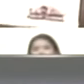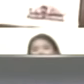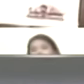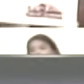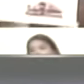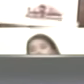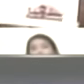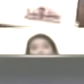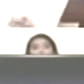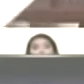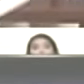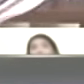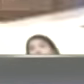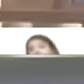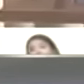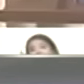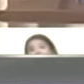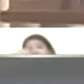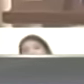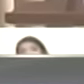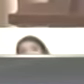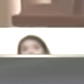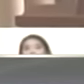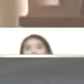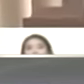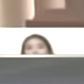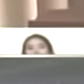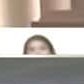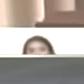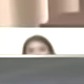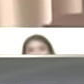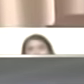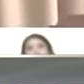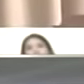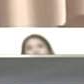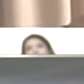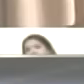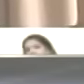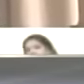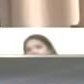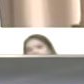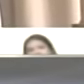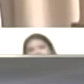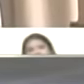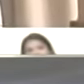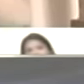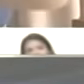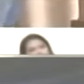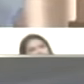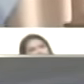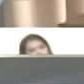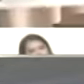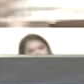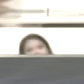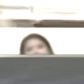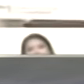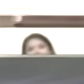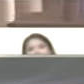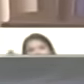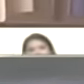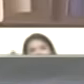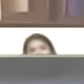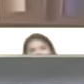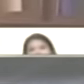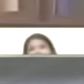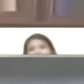O lo dejan guindado o caen, como ha sucedido en otras situaciones, caen y lo dejan abandonado. ¿Por qué? Porque saben que están